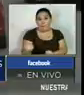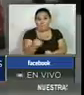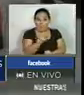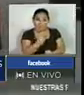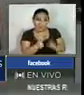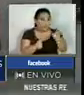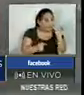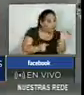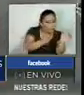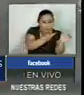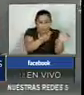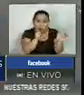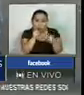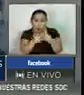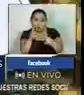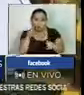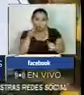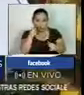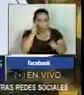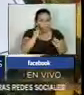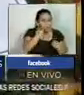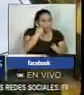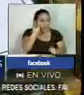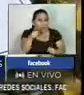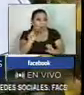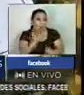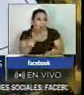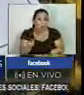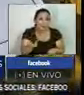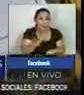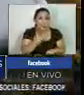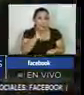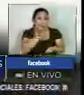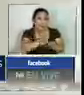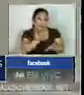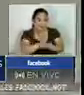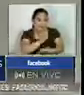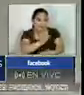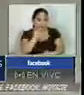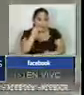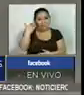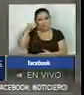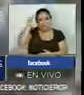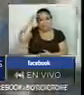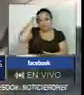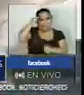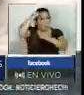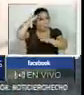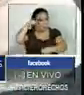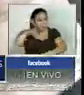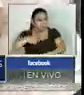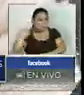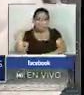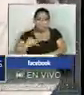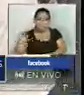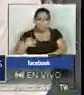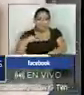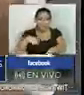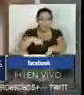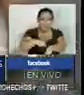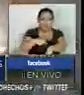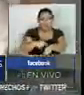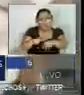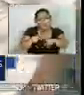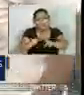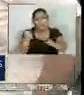acuerdo a su número de DUI han tratado de buscar la forma de conseguir un detalle. Están conscientes que no es necesidad en estos momentos, pero